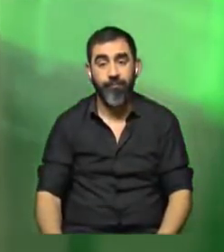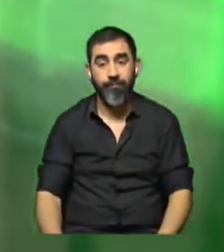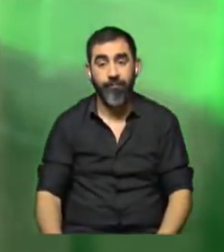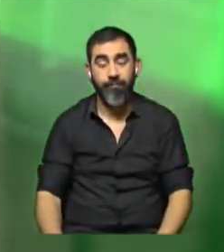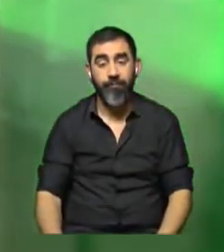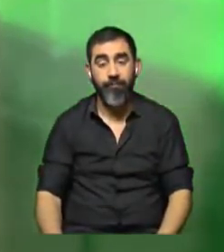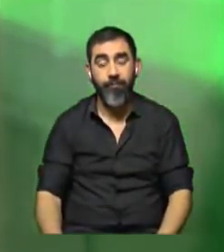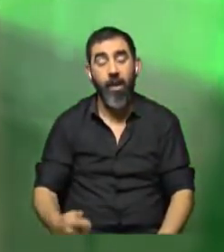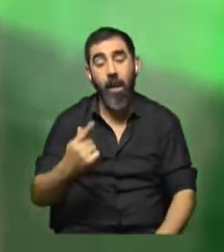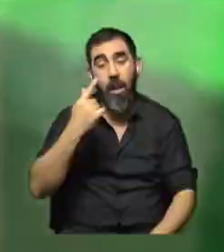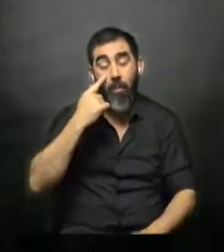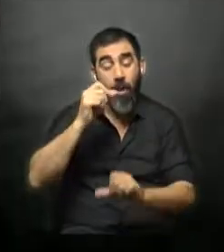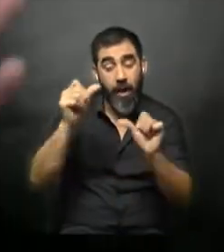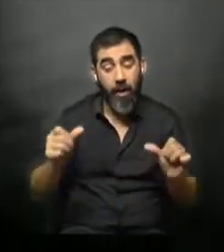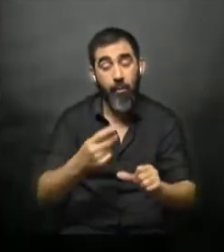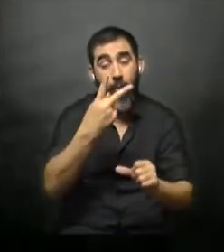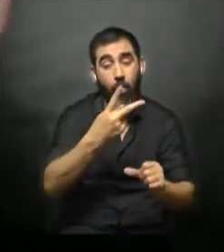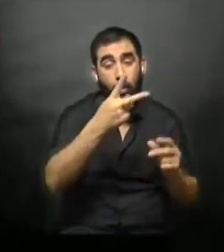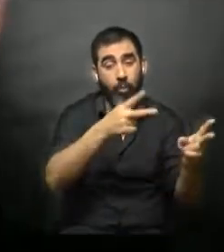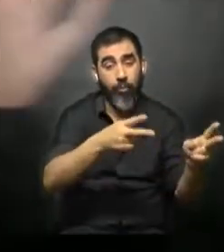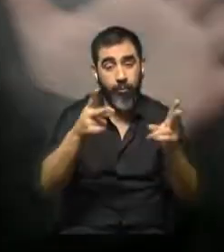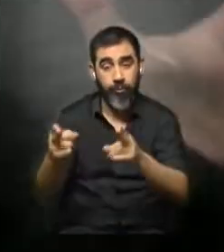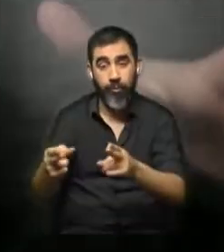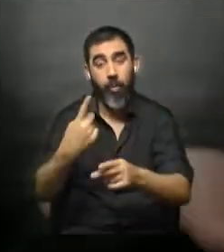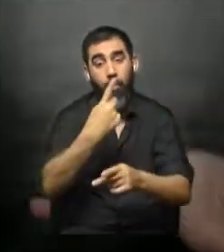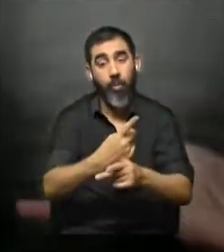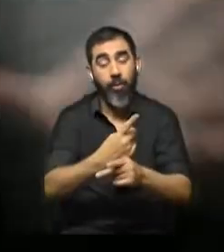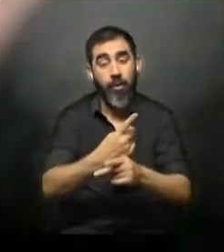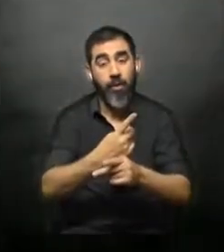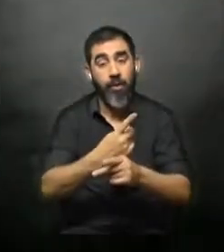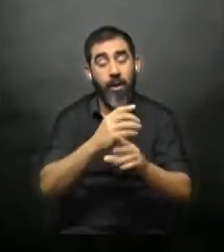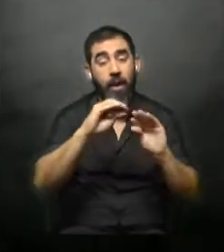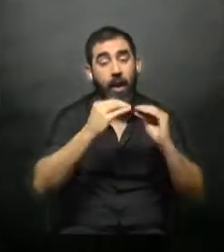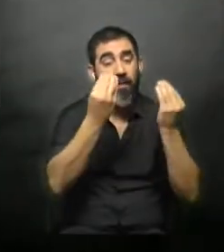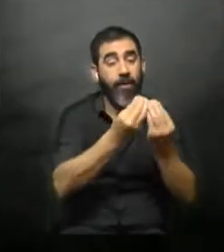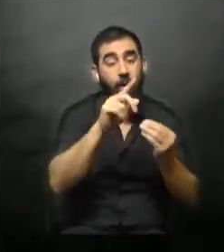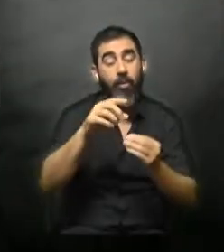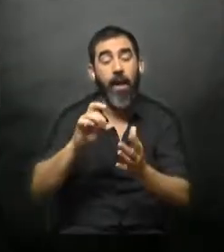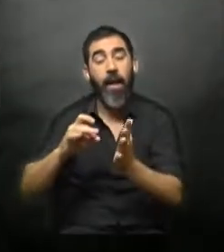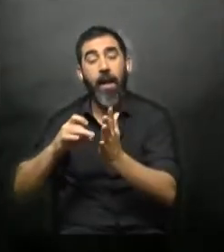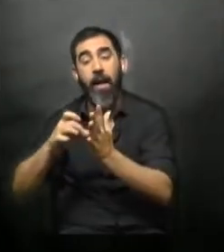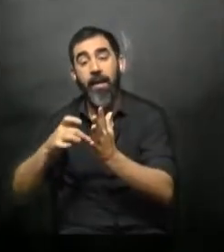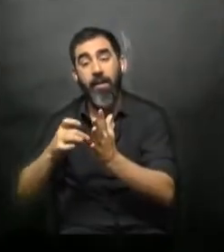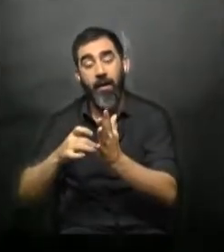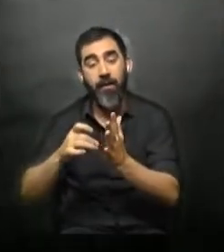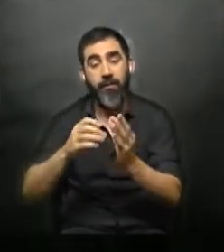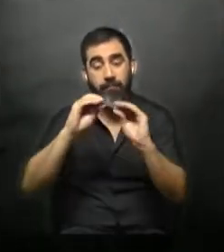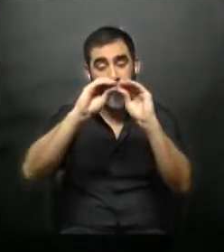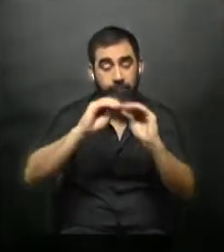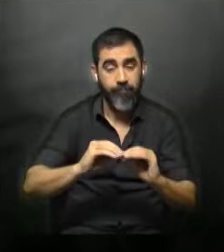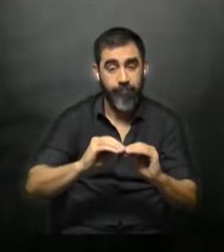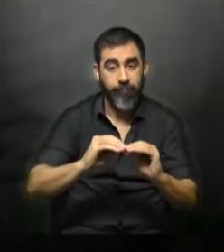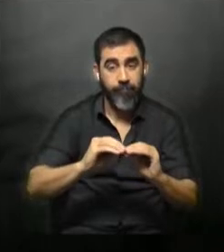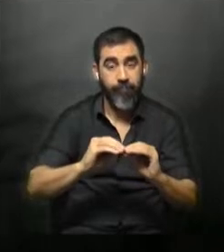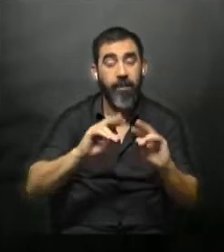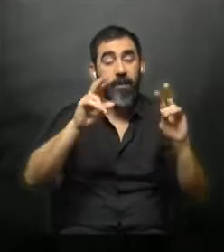Los ensayos que hicimos se pueden dividir en dos partes claras, que es una cualitativa y otra cuantitativa, en la que sacamos cuentas, digamos.